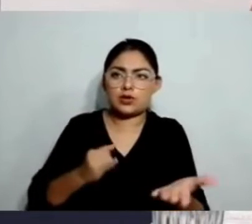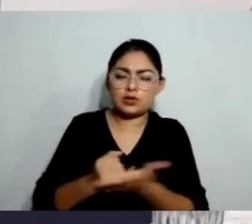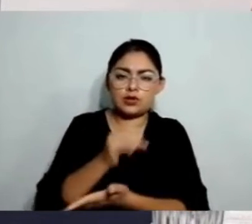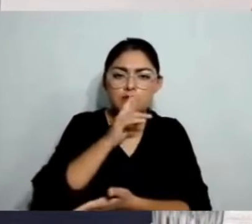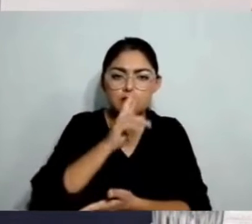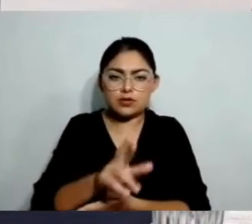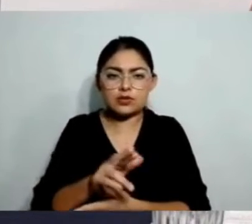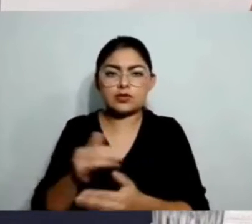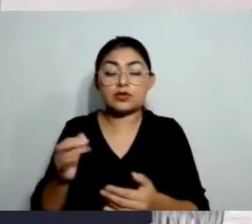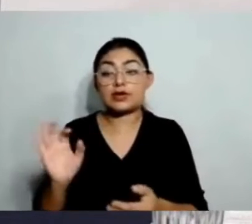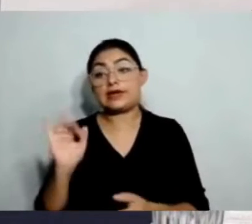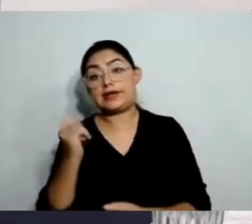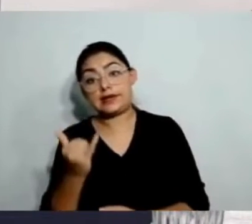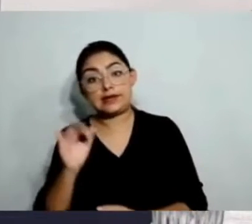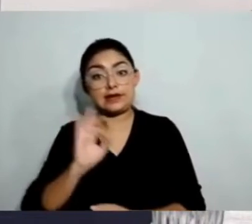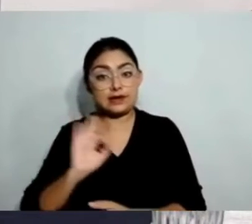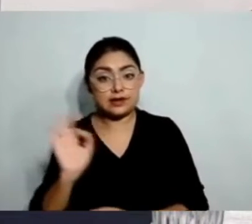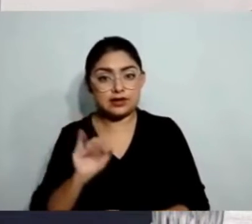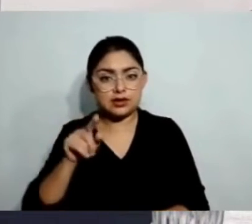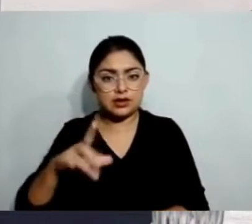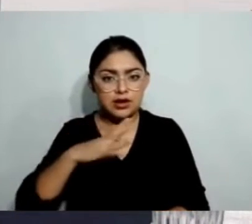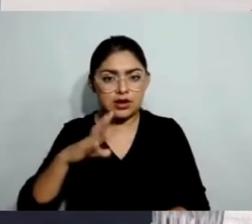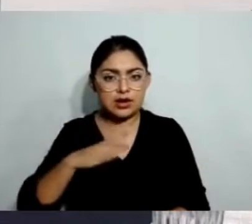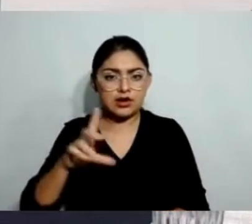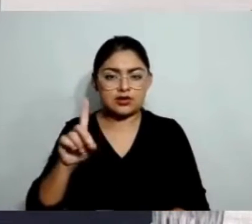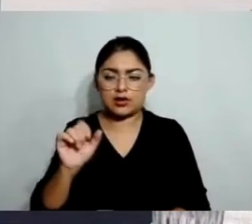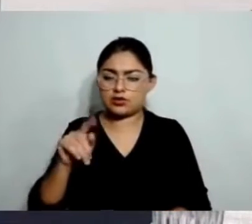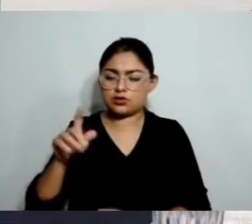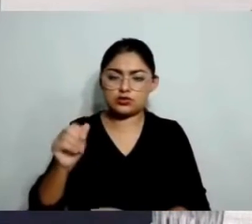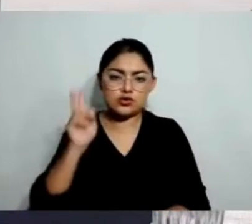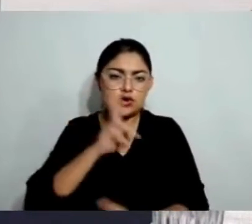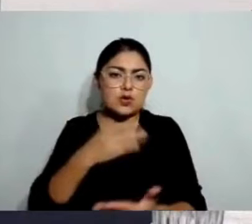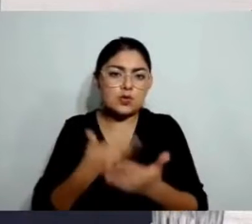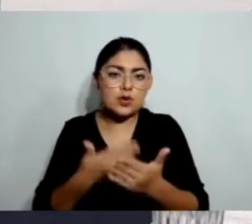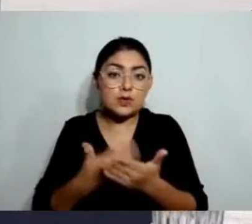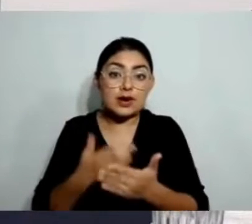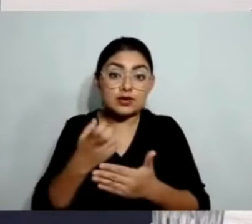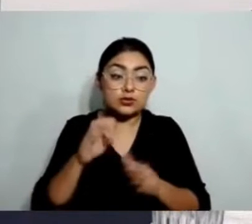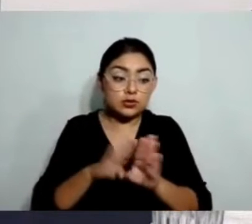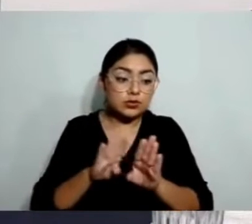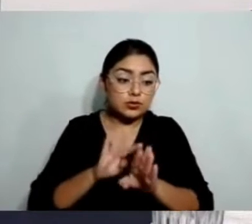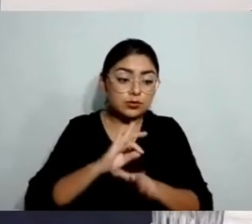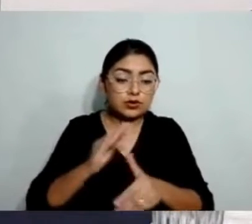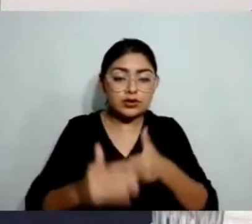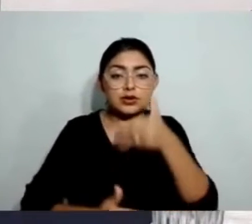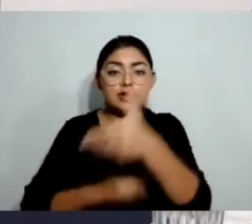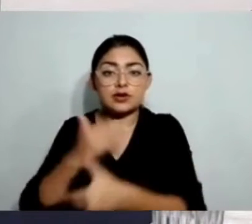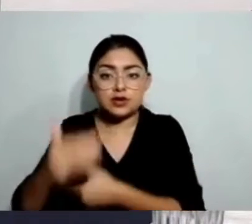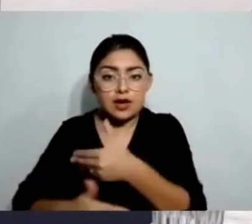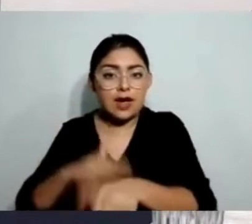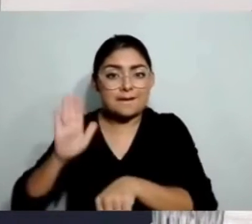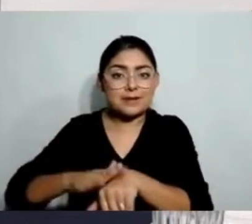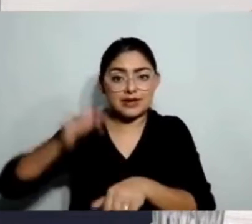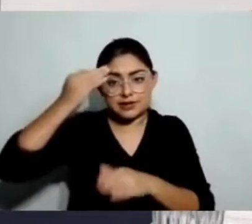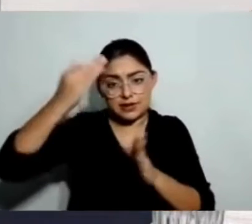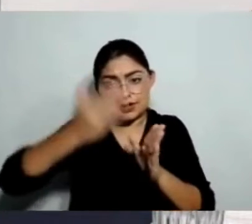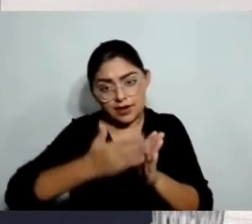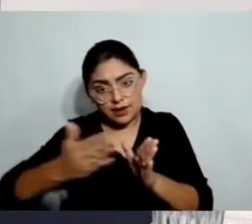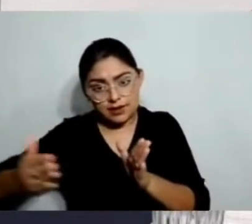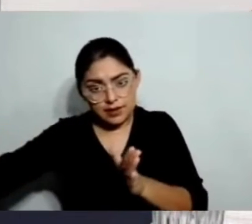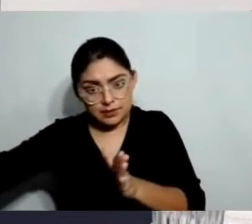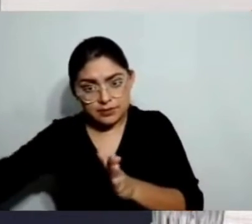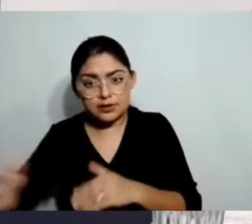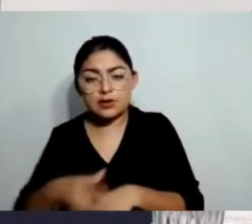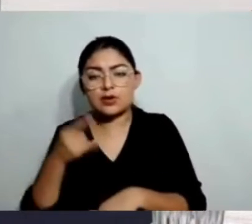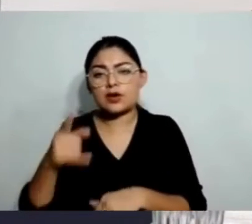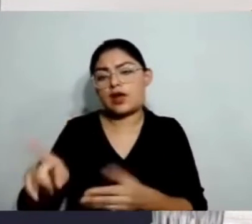la licitud de de datos de prueba Cómo trasciende eso a etapas posteriores porque un problema que al menos en la práctica